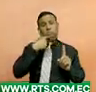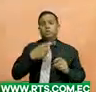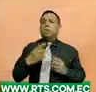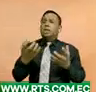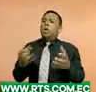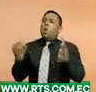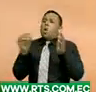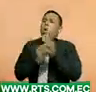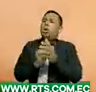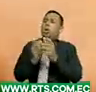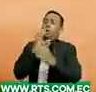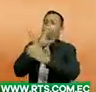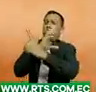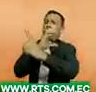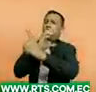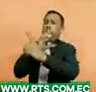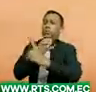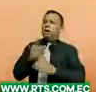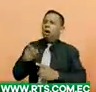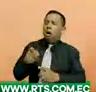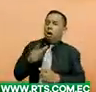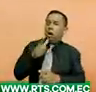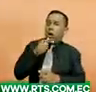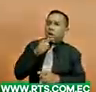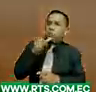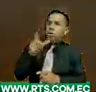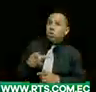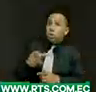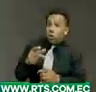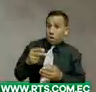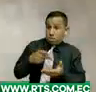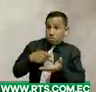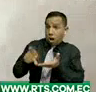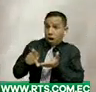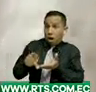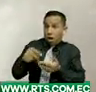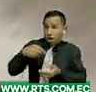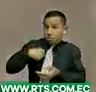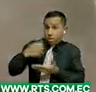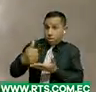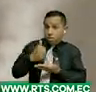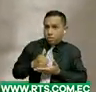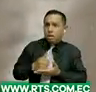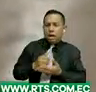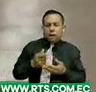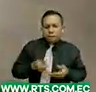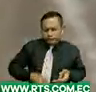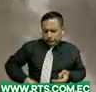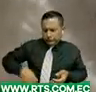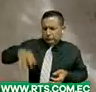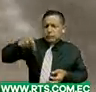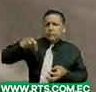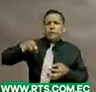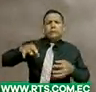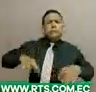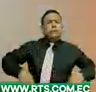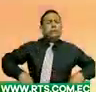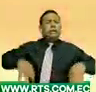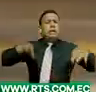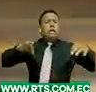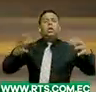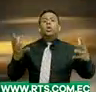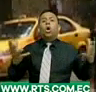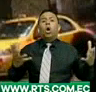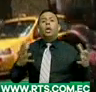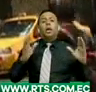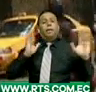admite que se interesó por esta modalidad, pero no pudo pagarlo. Sin embargo, supo que la emisión del documento supuestamente ocurre en Babahoyo, que de